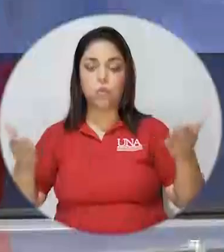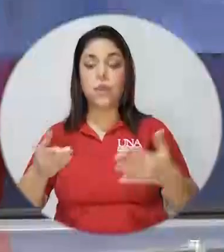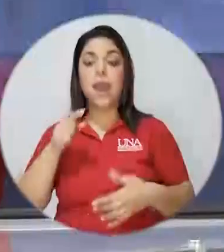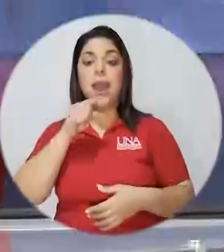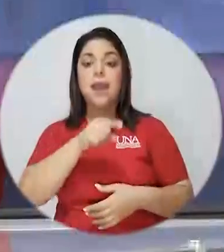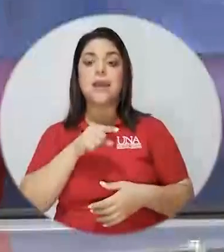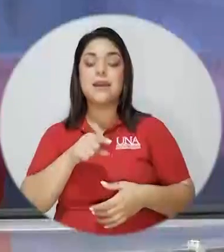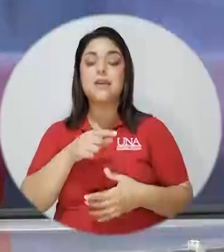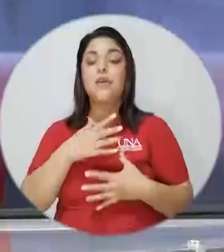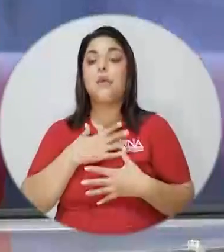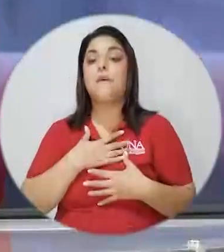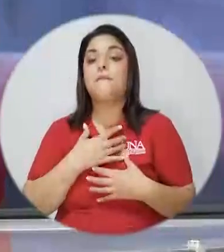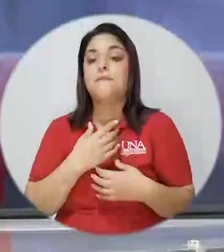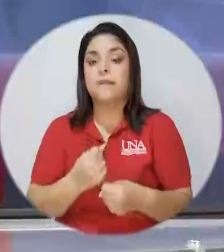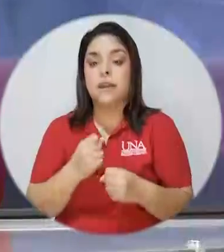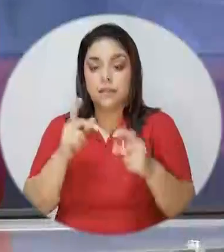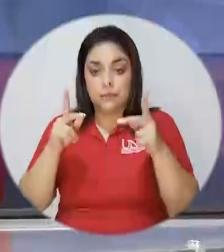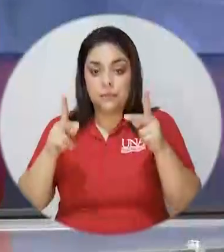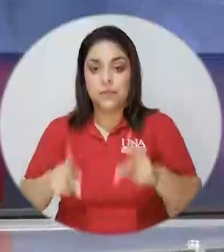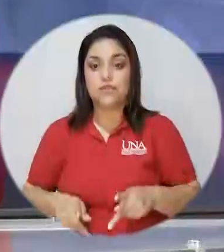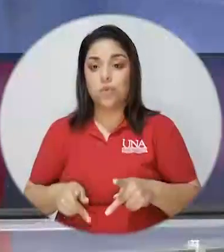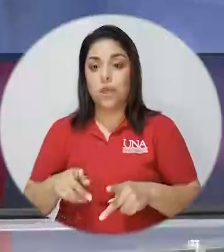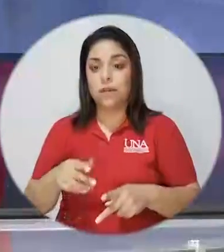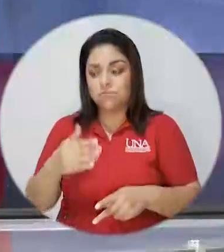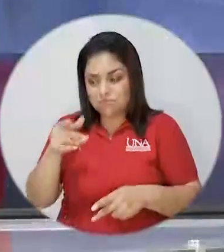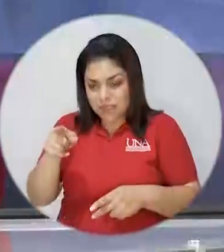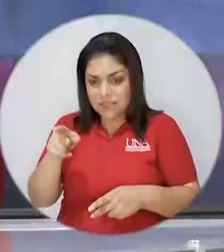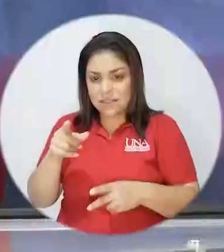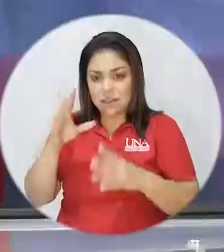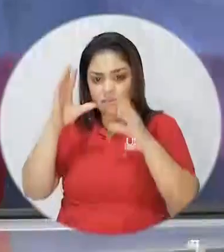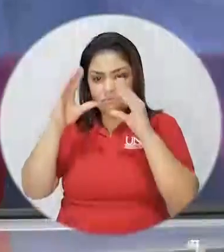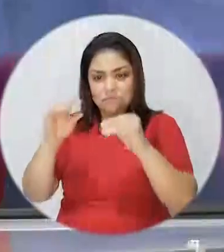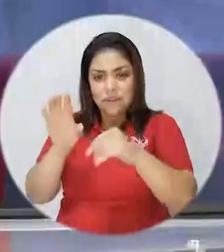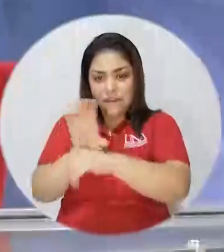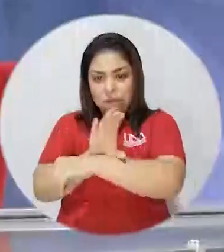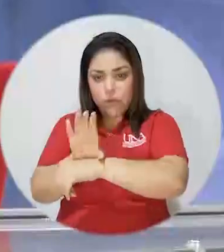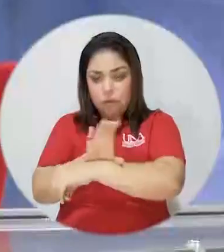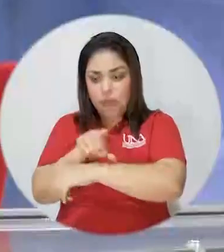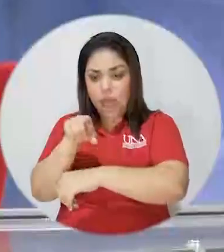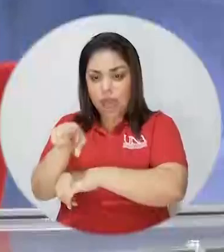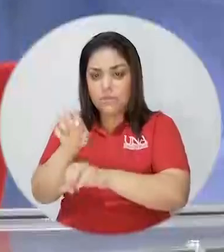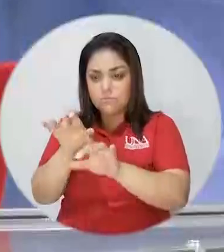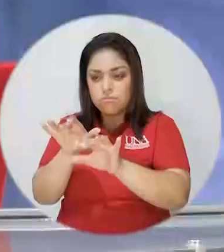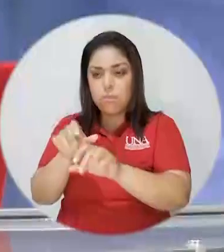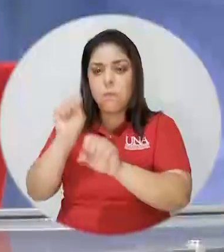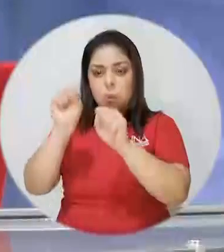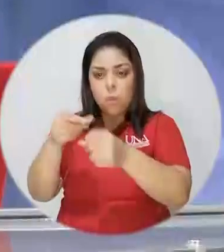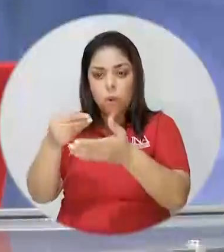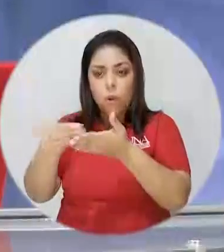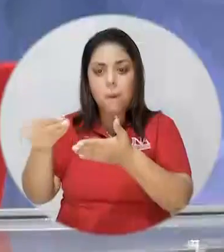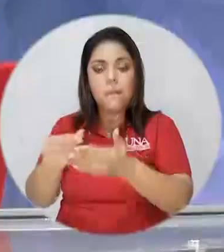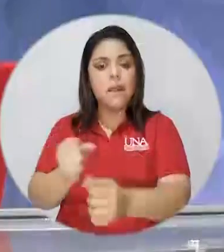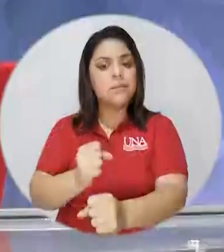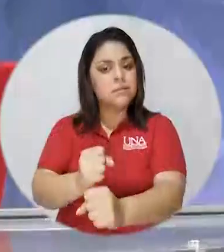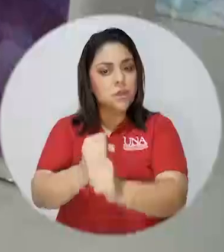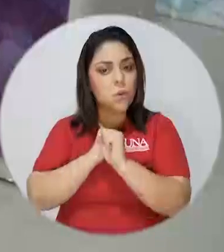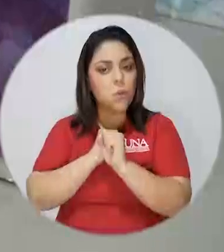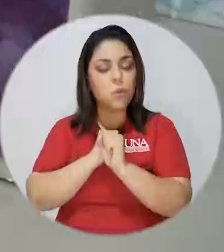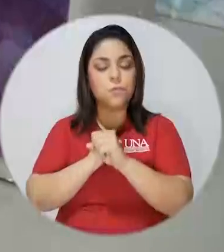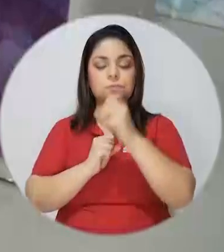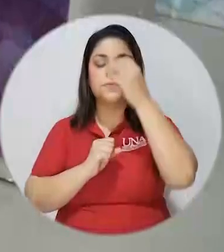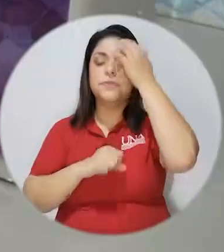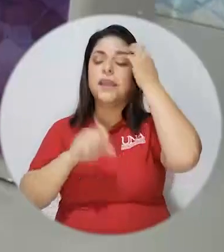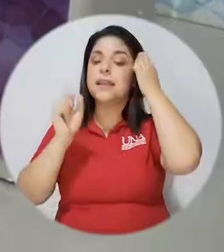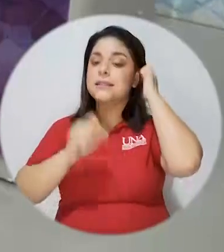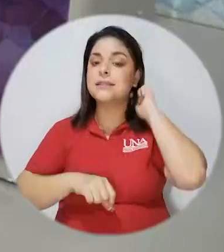confía en que exista toda una plataforma que asegure que ellos como clientes también van a estar en un entorno seguro.